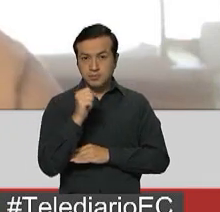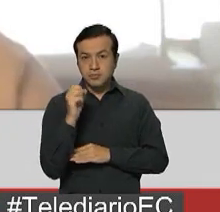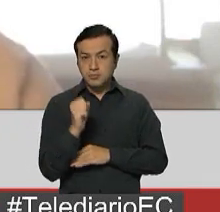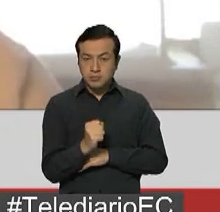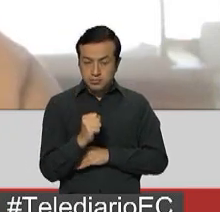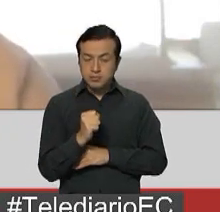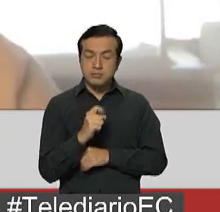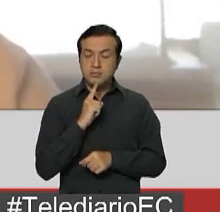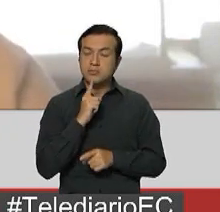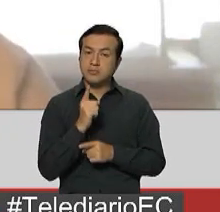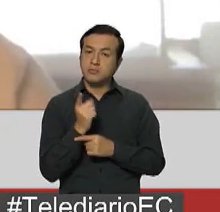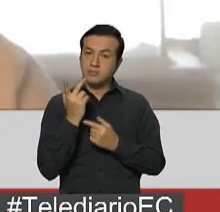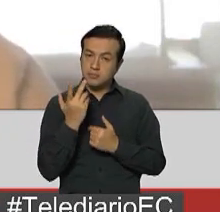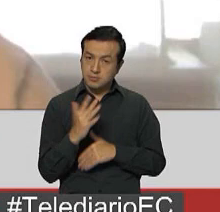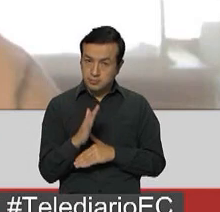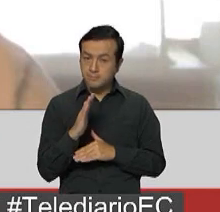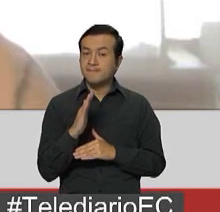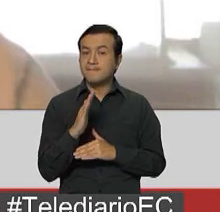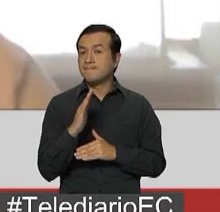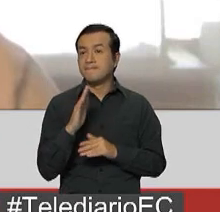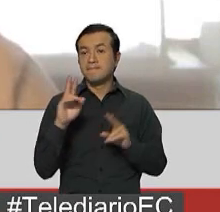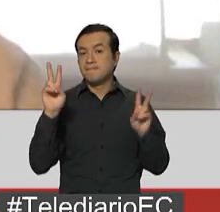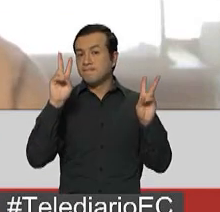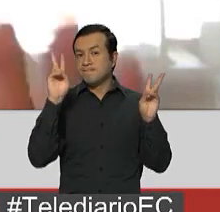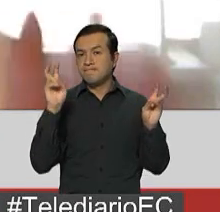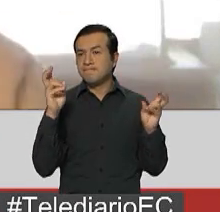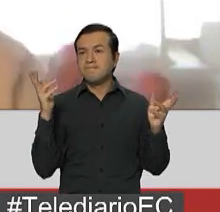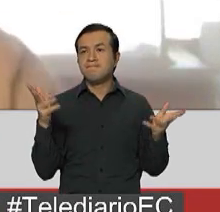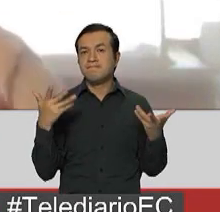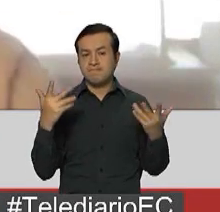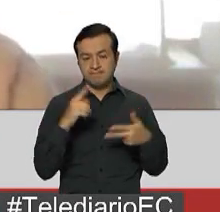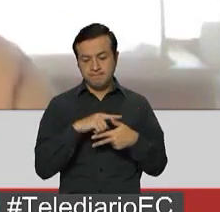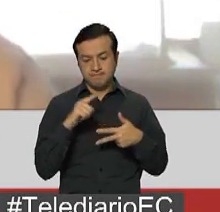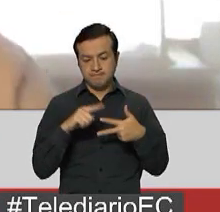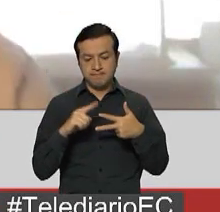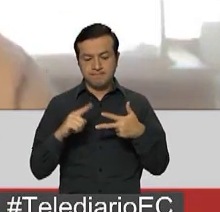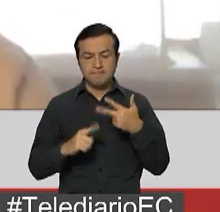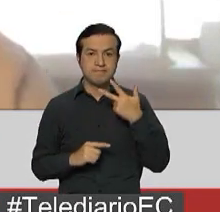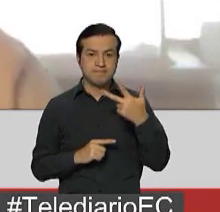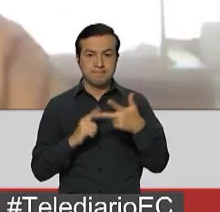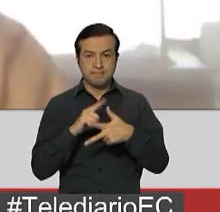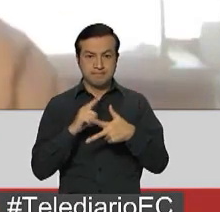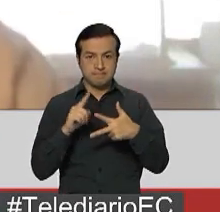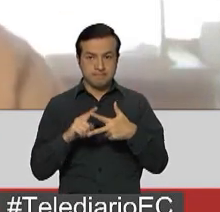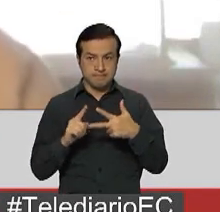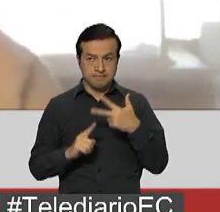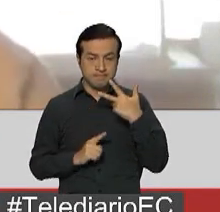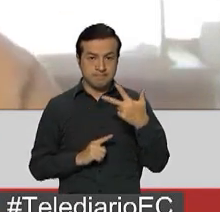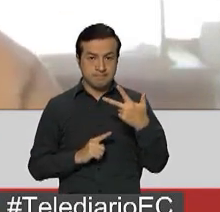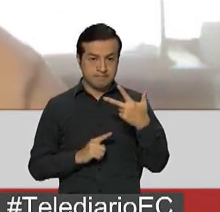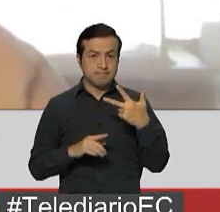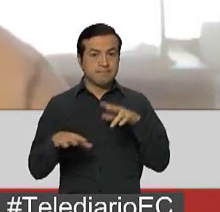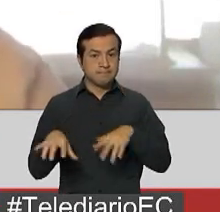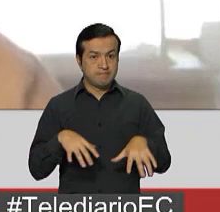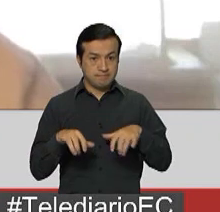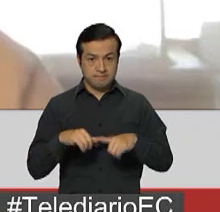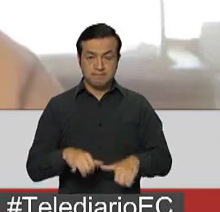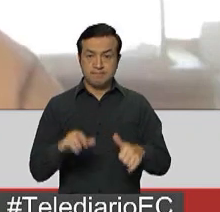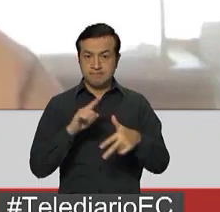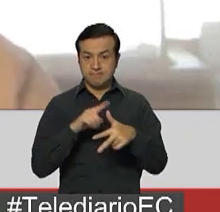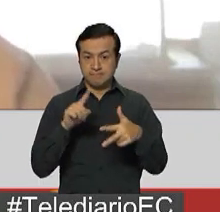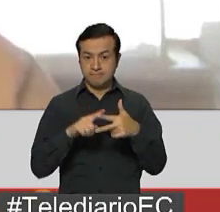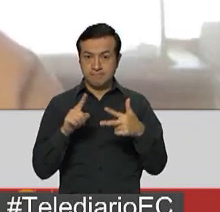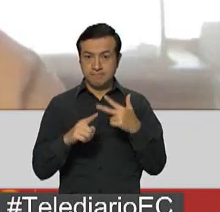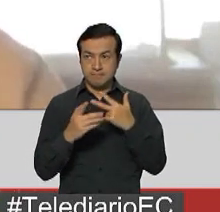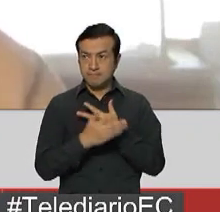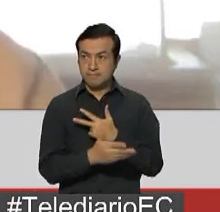no es cierto que tiene que ver básicamente con tres grandes pilares o ejes de acción por eso que es